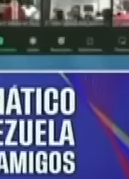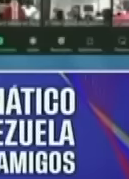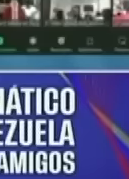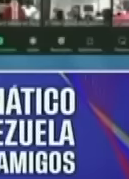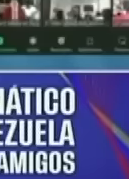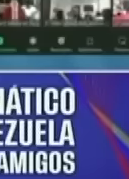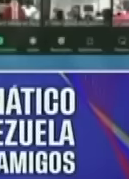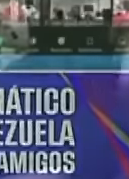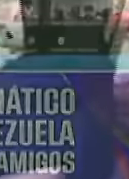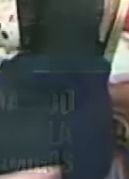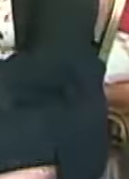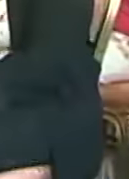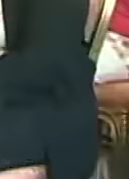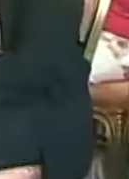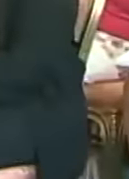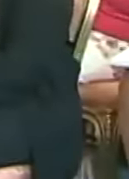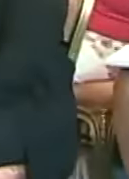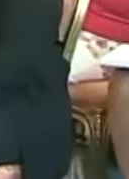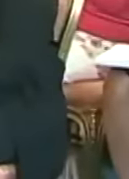Esta es la verdad.